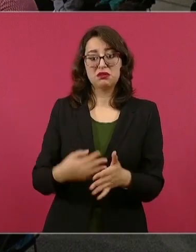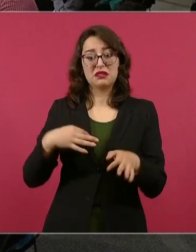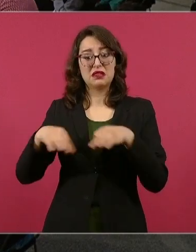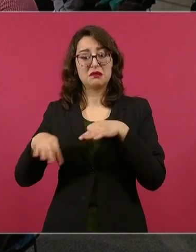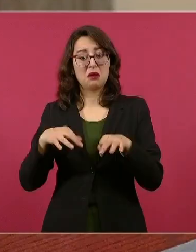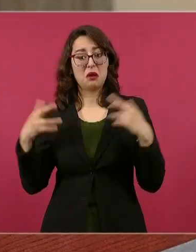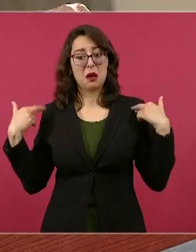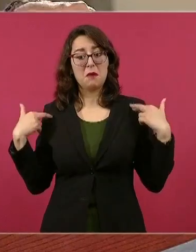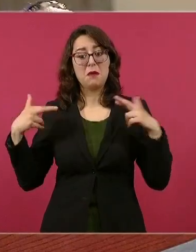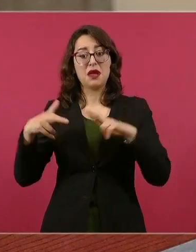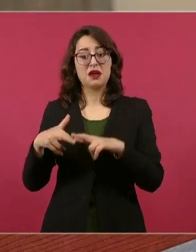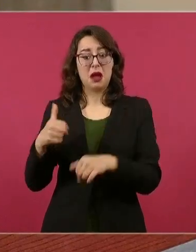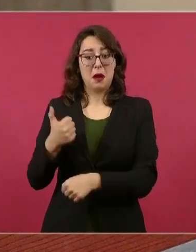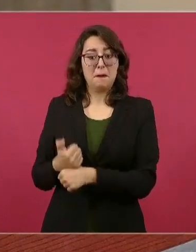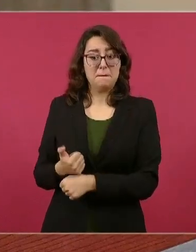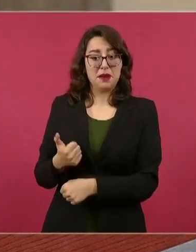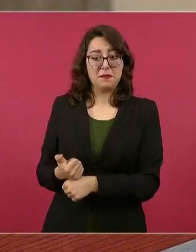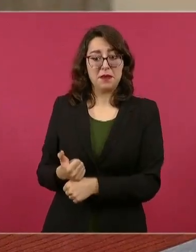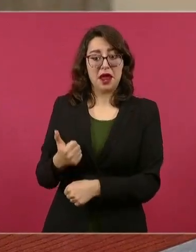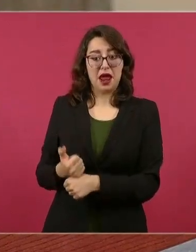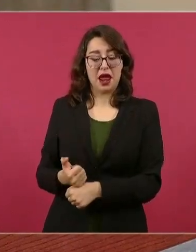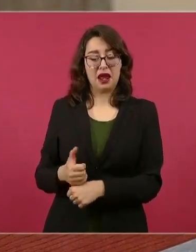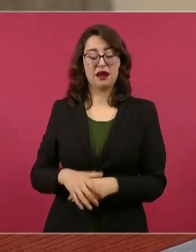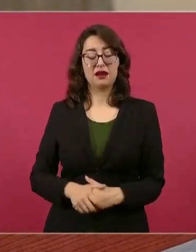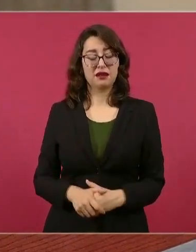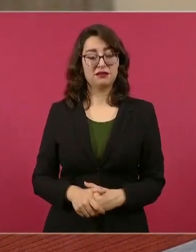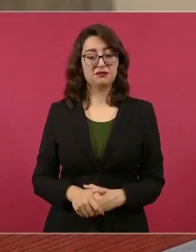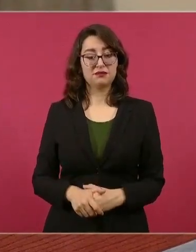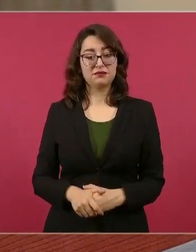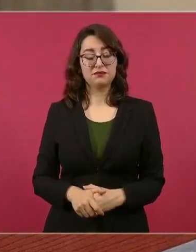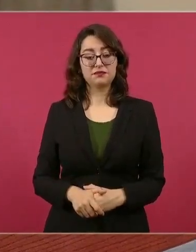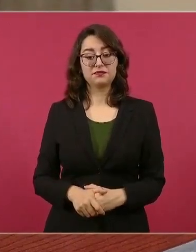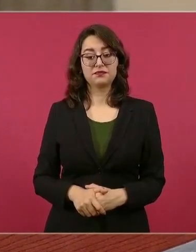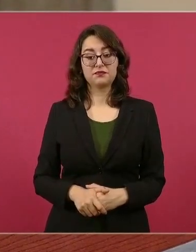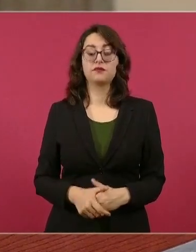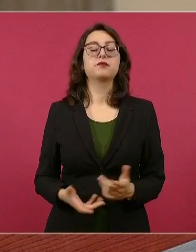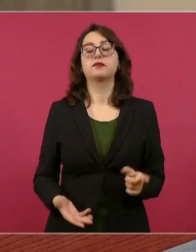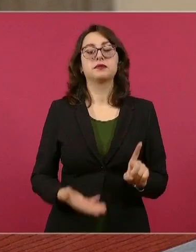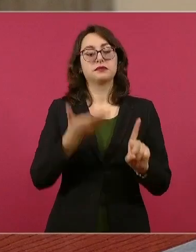El mito de su origen contradice su aspiracionismo.